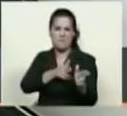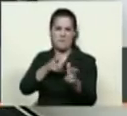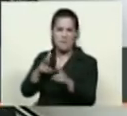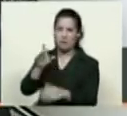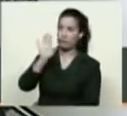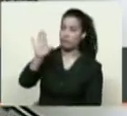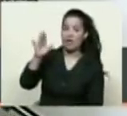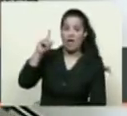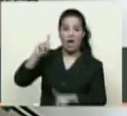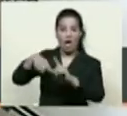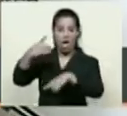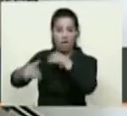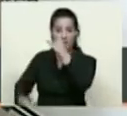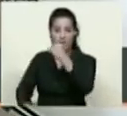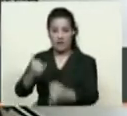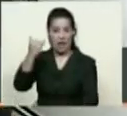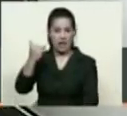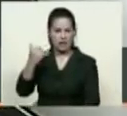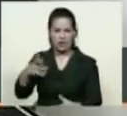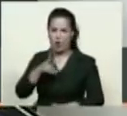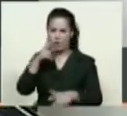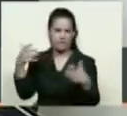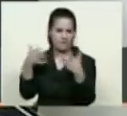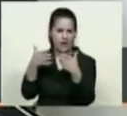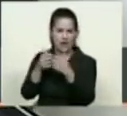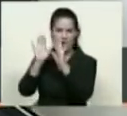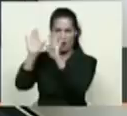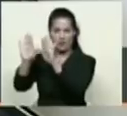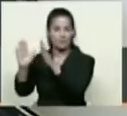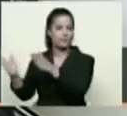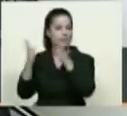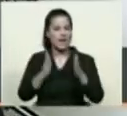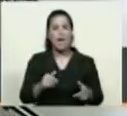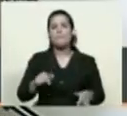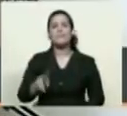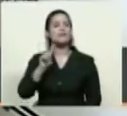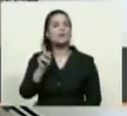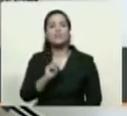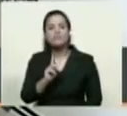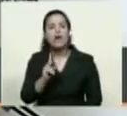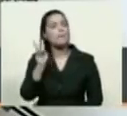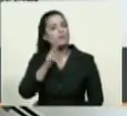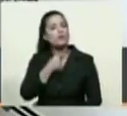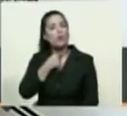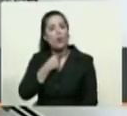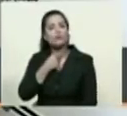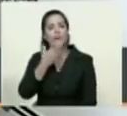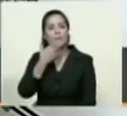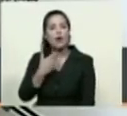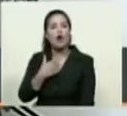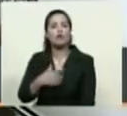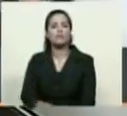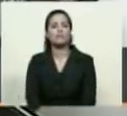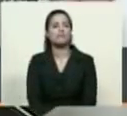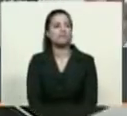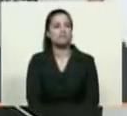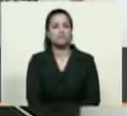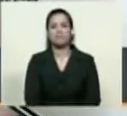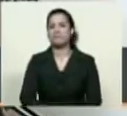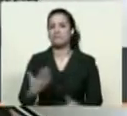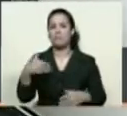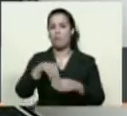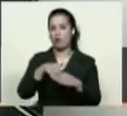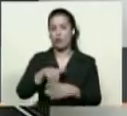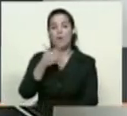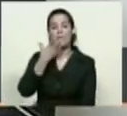degeneran en graves conflictos bélicos. En Venezuela dirimimos los asuntos con los votos. Nadie pensaba entre los meses de